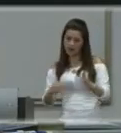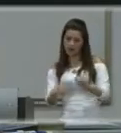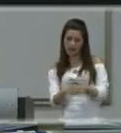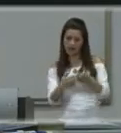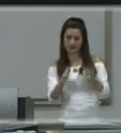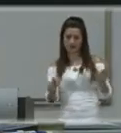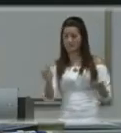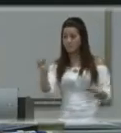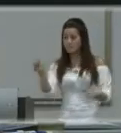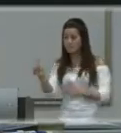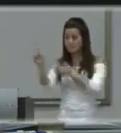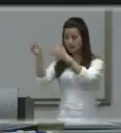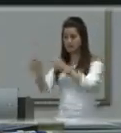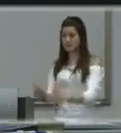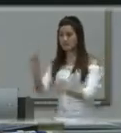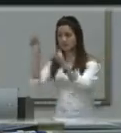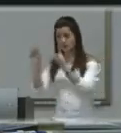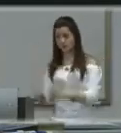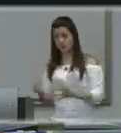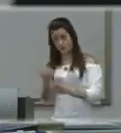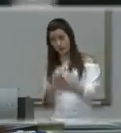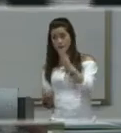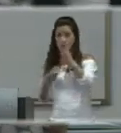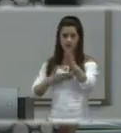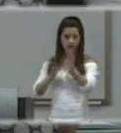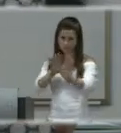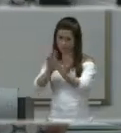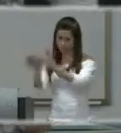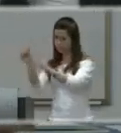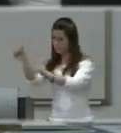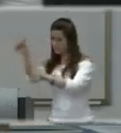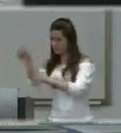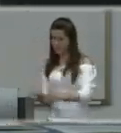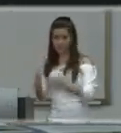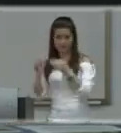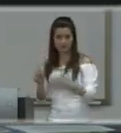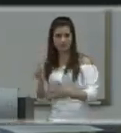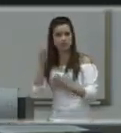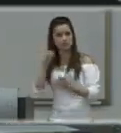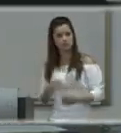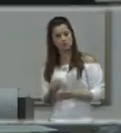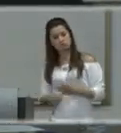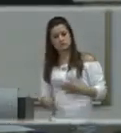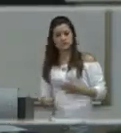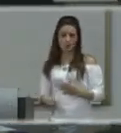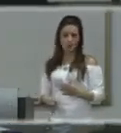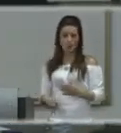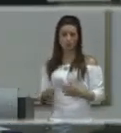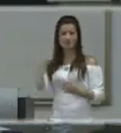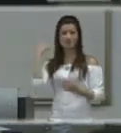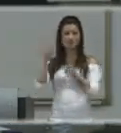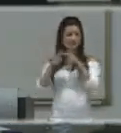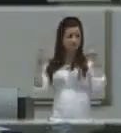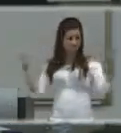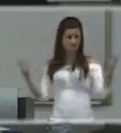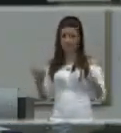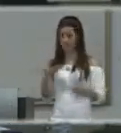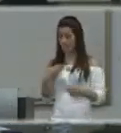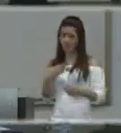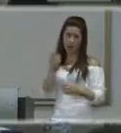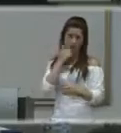decida si quiere o no hacerlo, ¿sí? En muchos casos es una cuestión de que la familia los lleva y les dice qué procedimiento van a